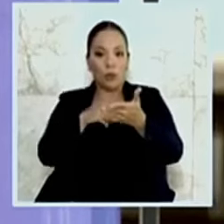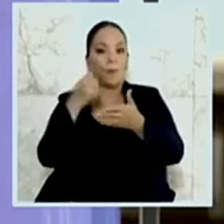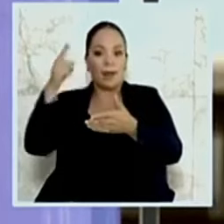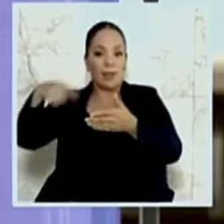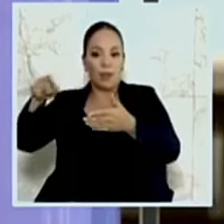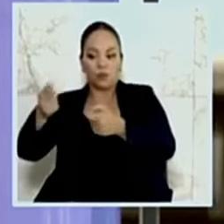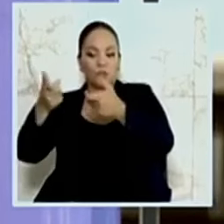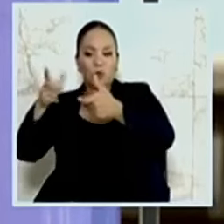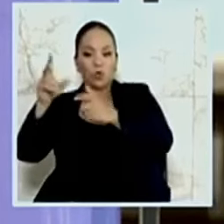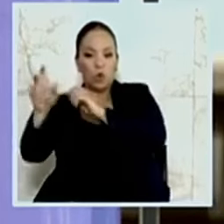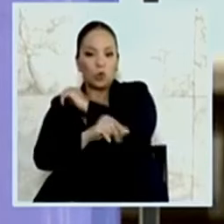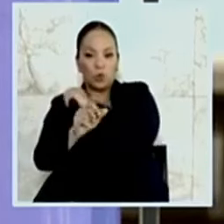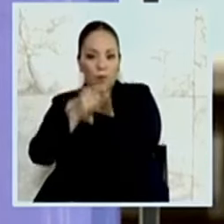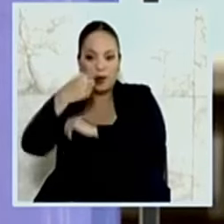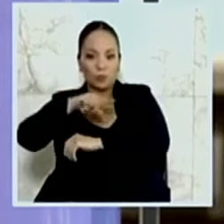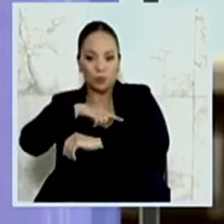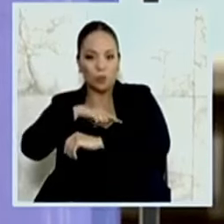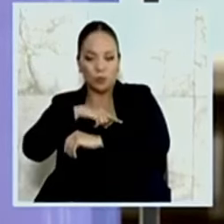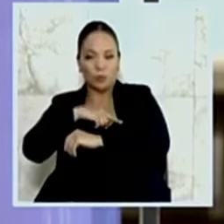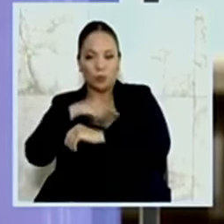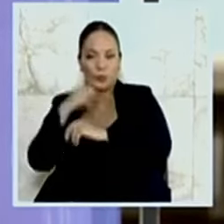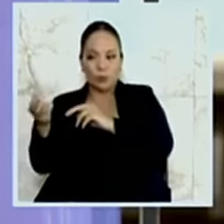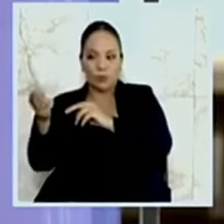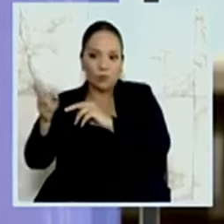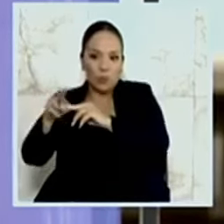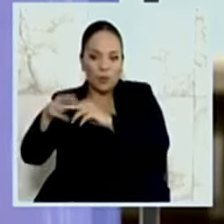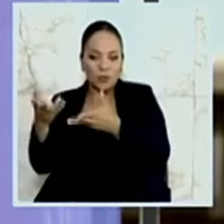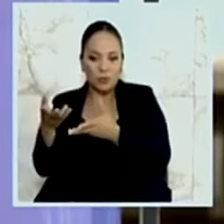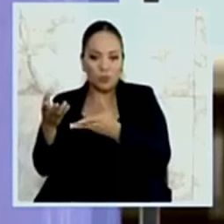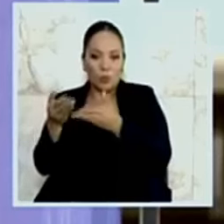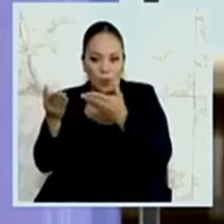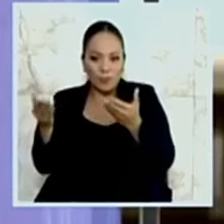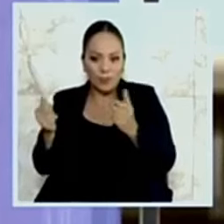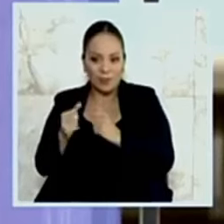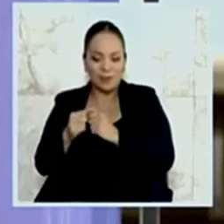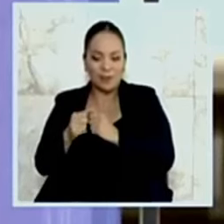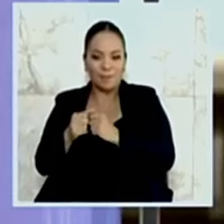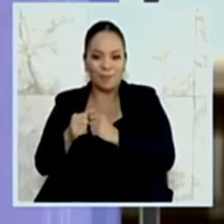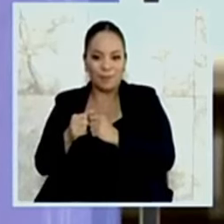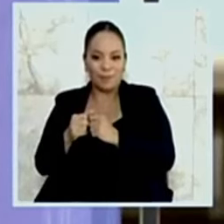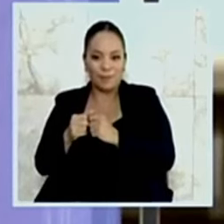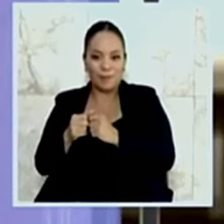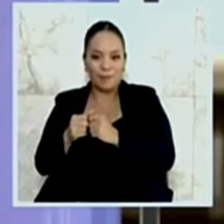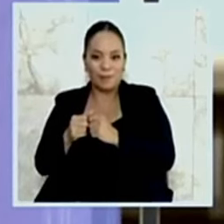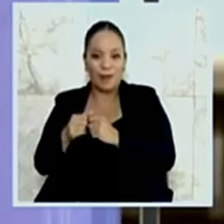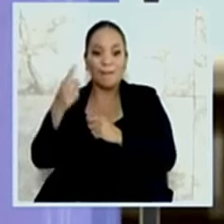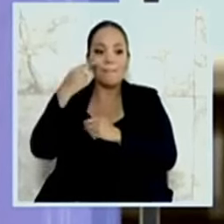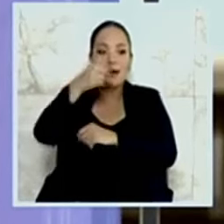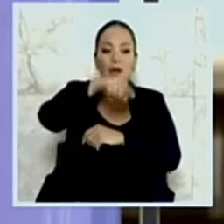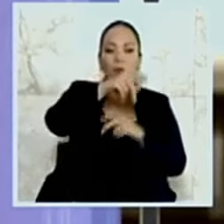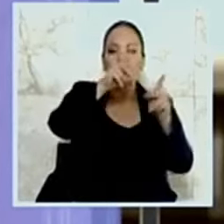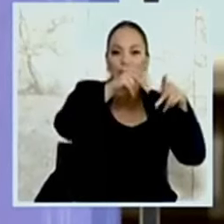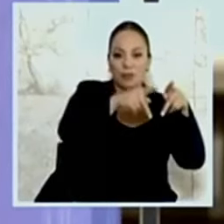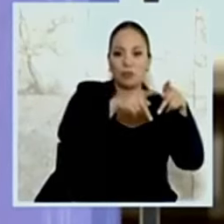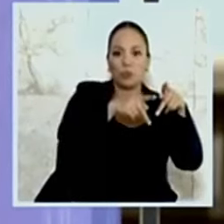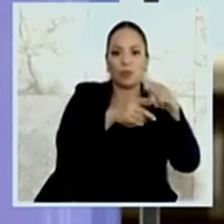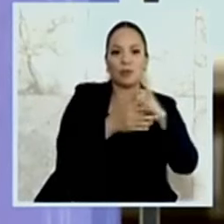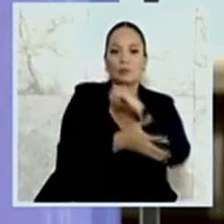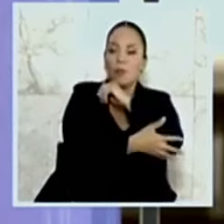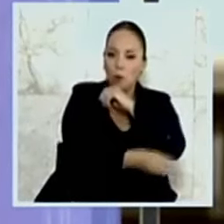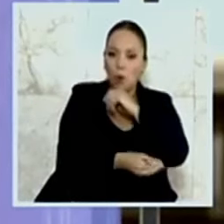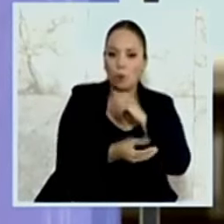más. Si así fue la reacción para darle poder a Hacienda para que nos dejen de robar con evasión y